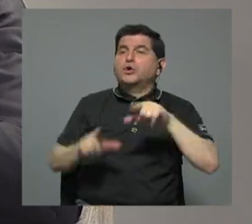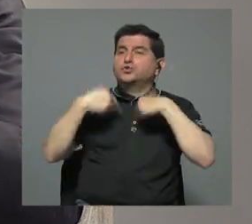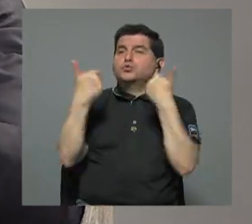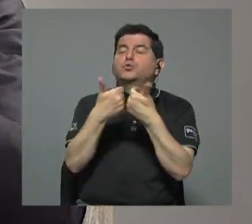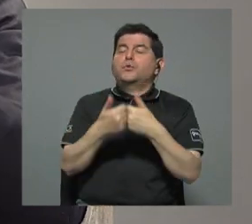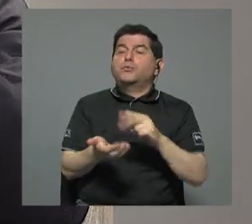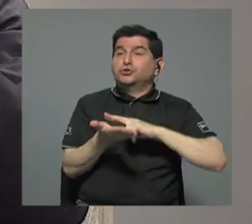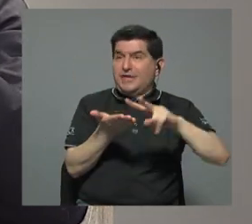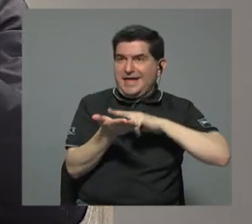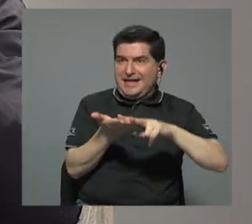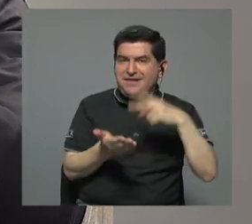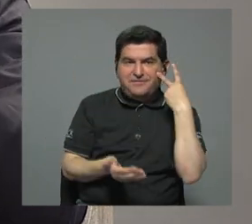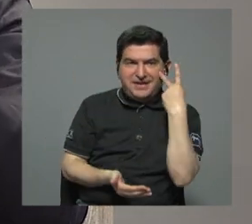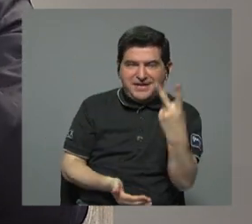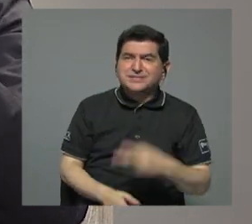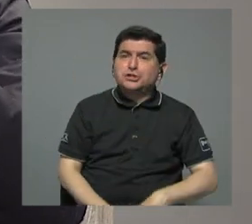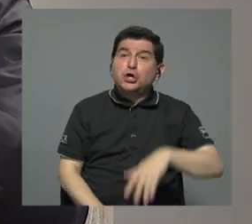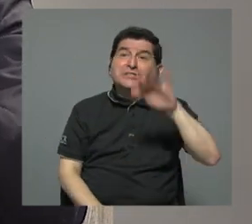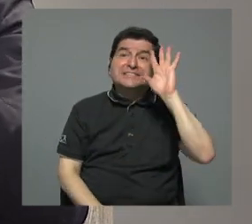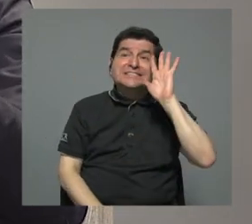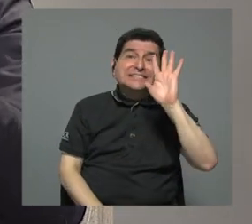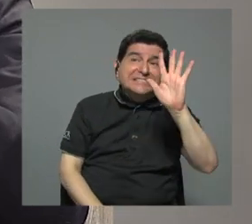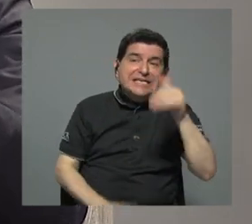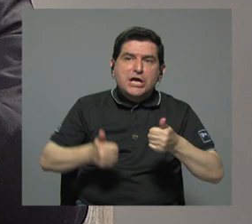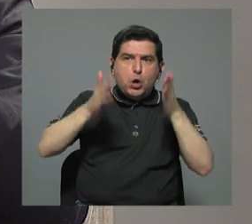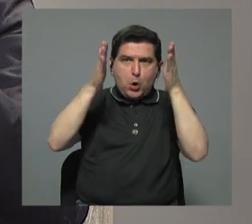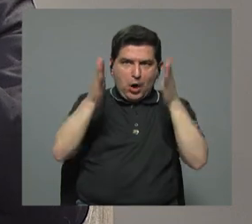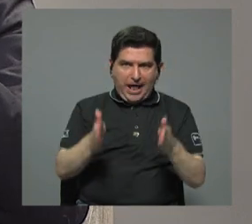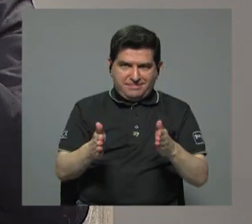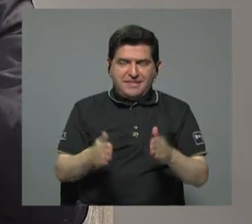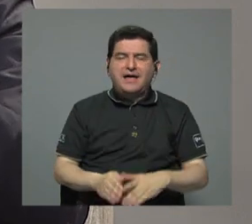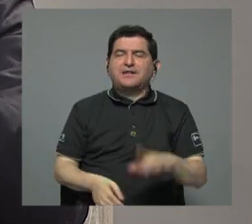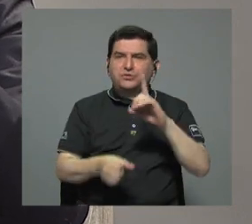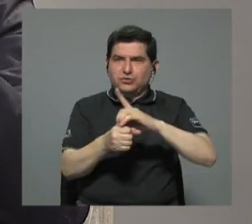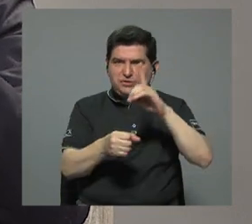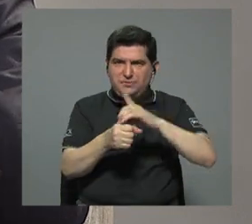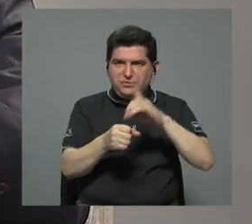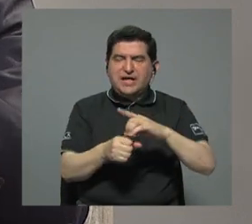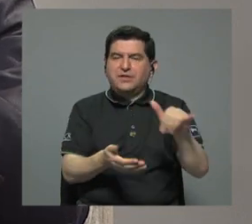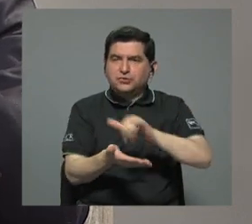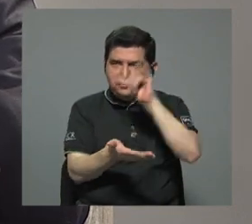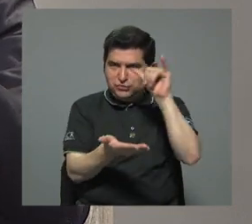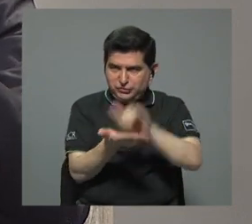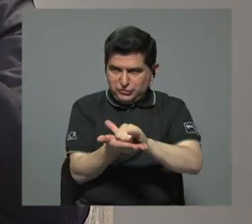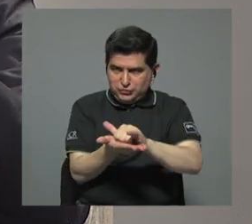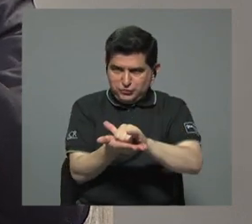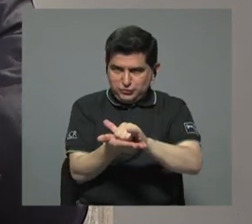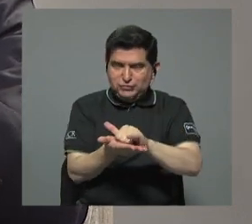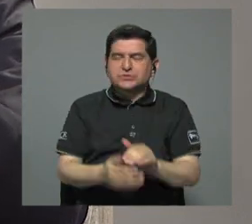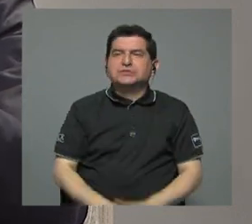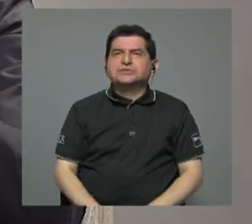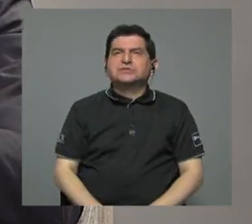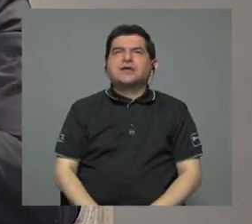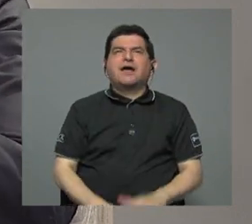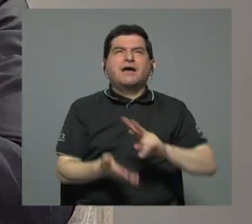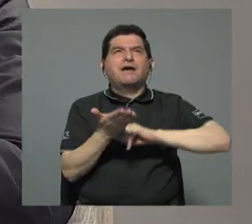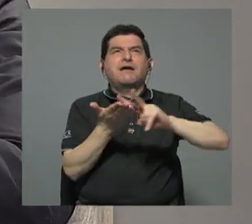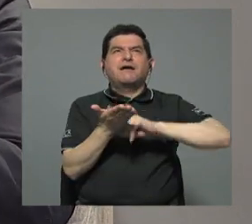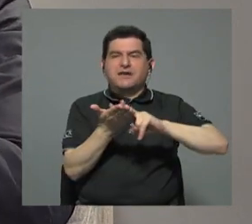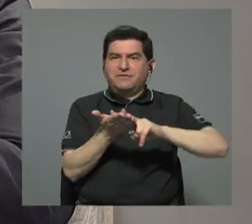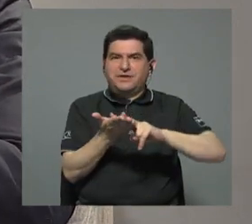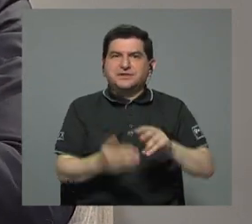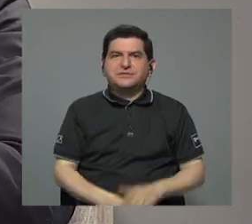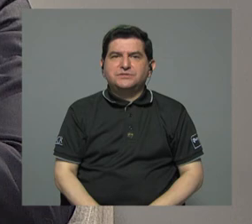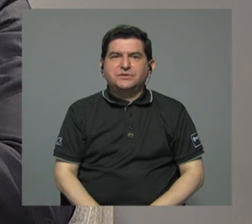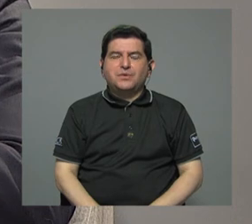liberación nacional los cinco los cinco candidatos a diputaciones por san jose en el partido liberación nacional son